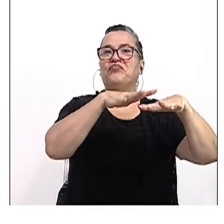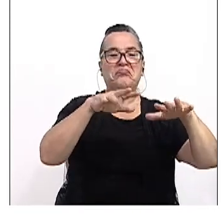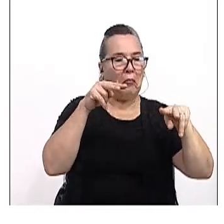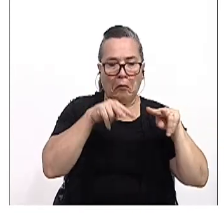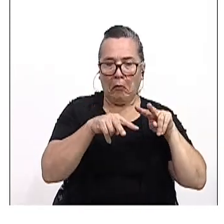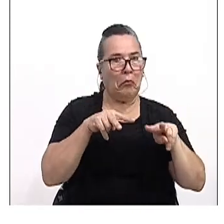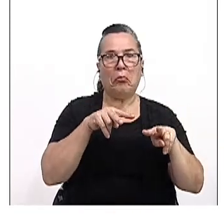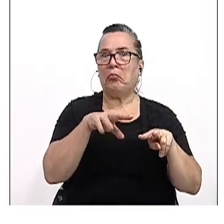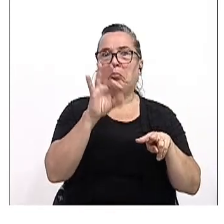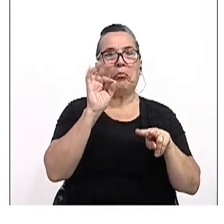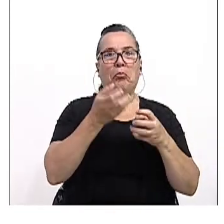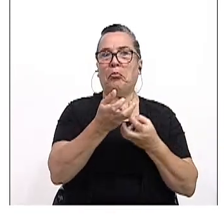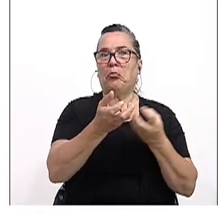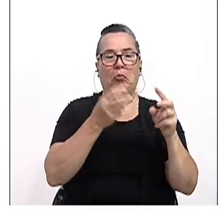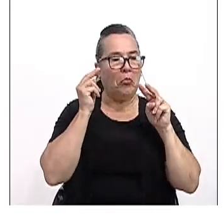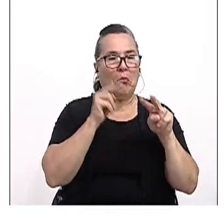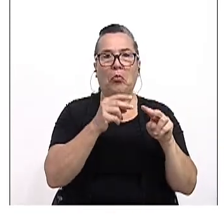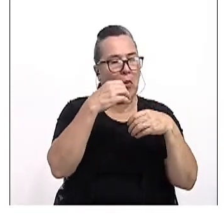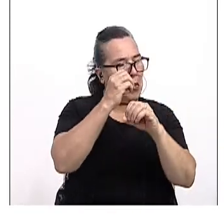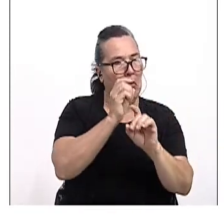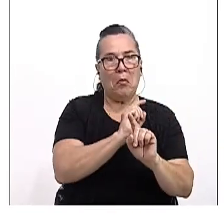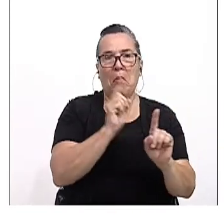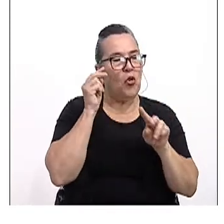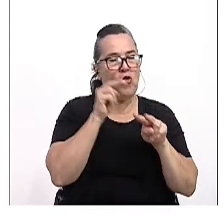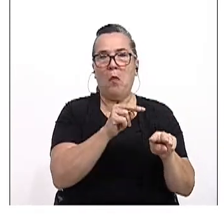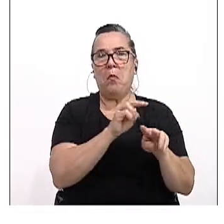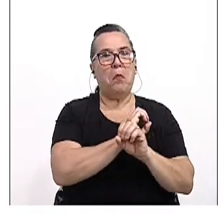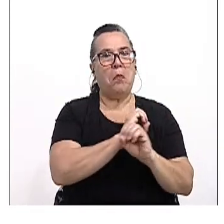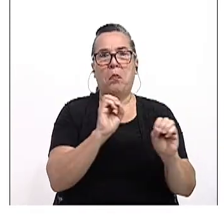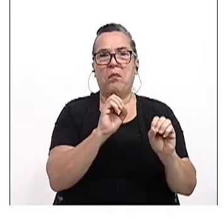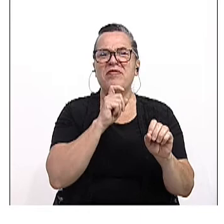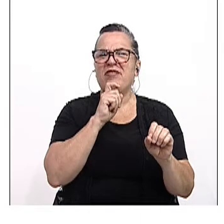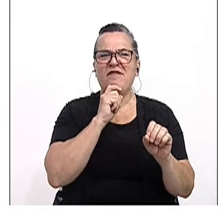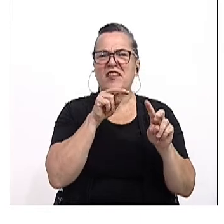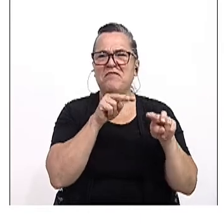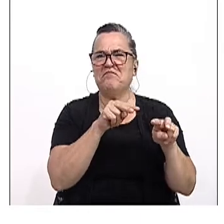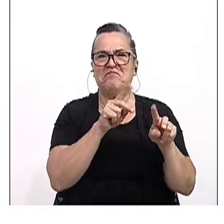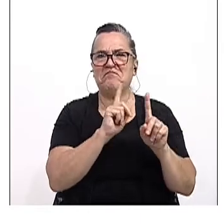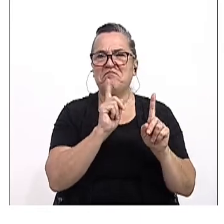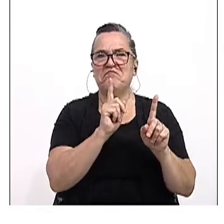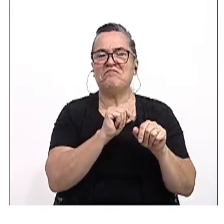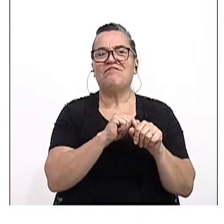distinguirlos, ni siquiera utilizando un microscopio.